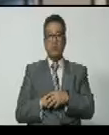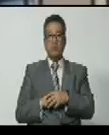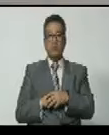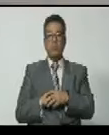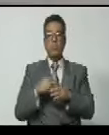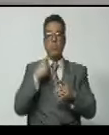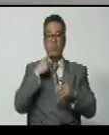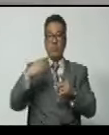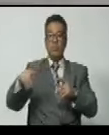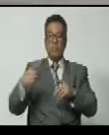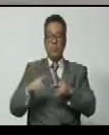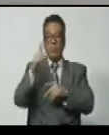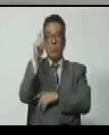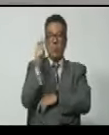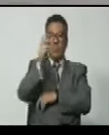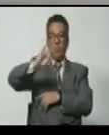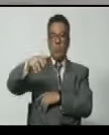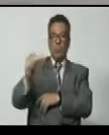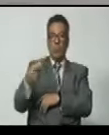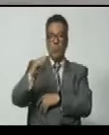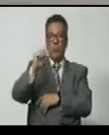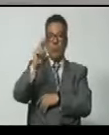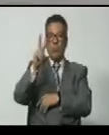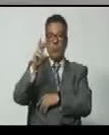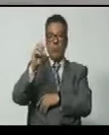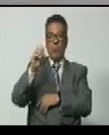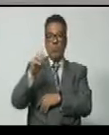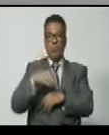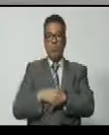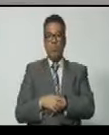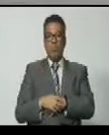Voy a dejar en el derecho de palabra al diputado Gustavo Villapol.